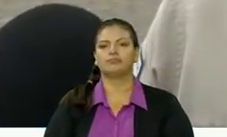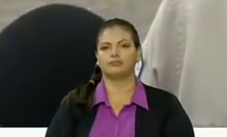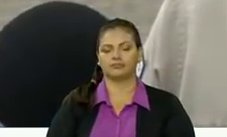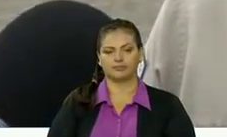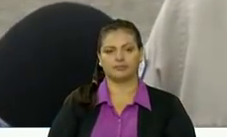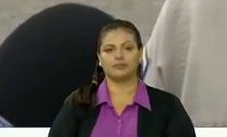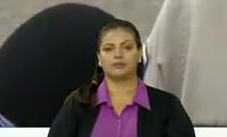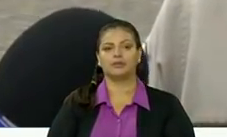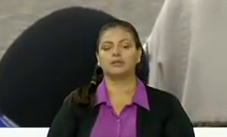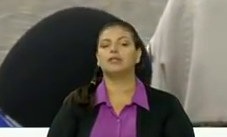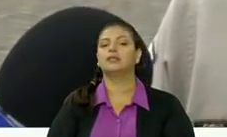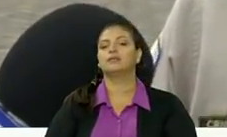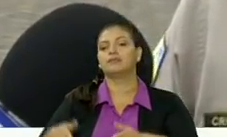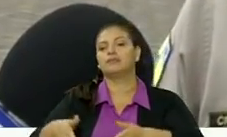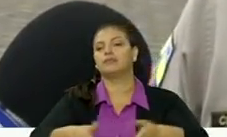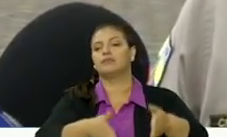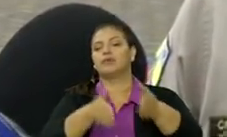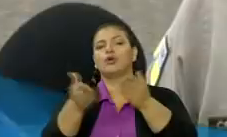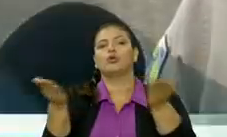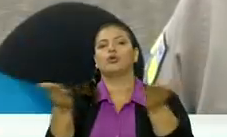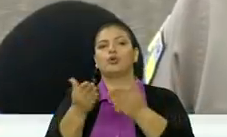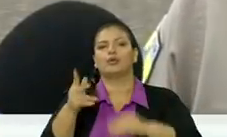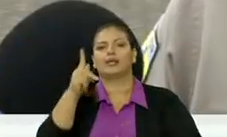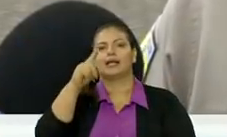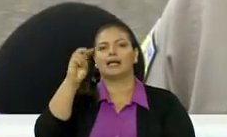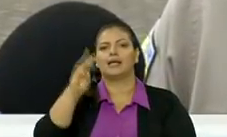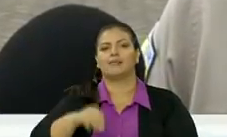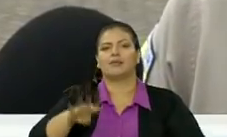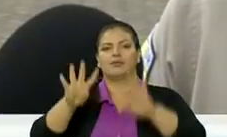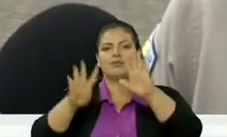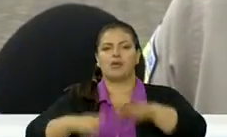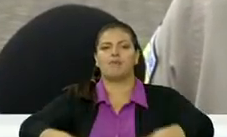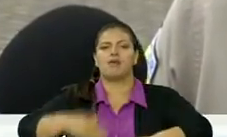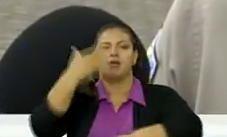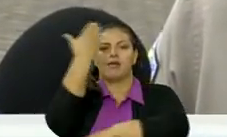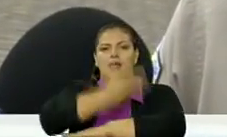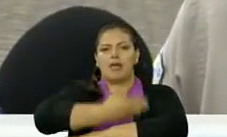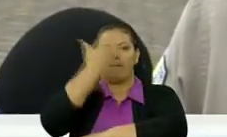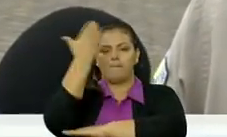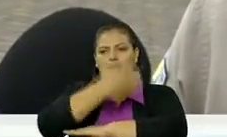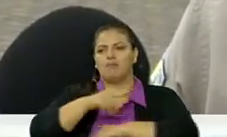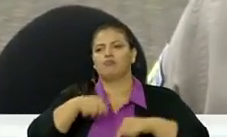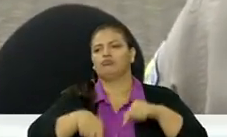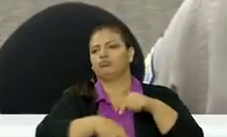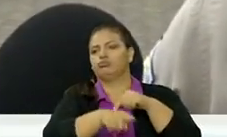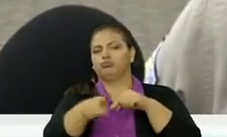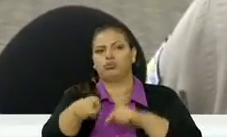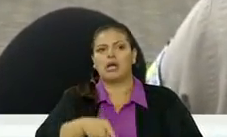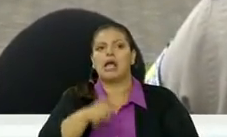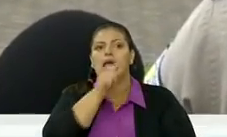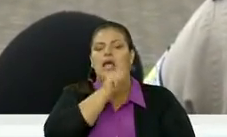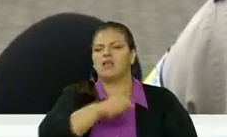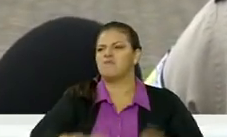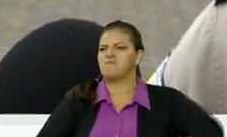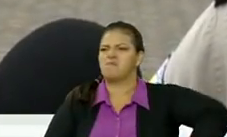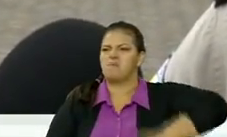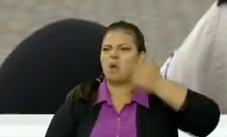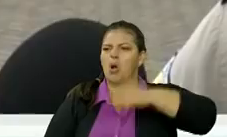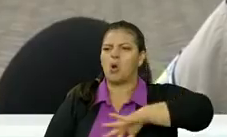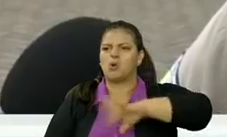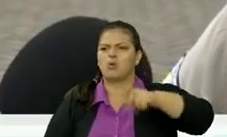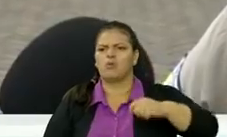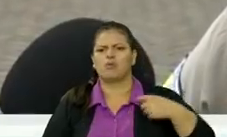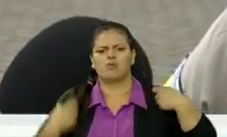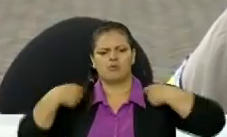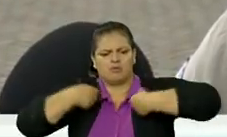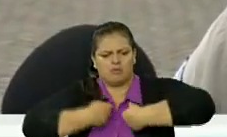vía al Empalme. Y se tiene alguna información sobre la cual la Policía Nacional viene trabajando este momento, trabajos técnicos